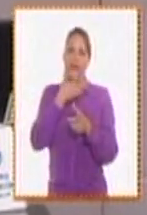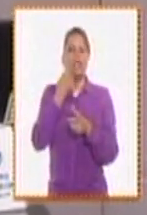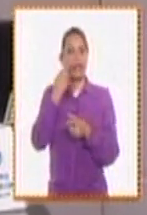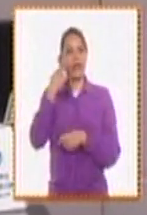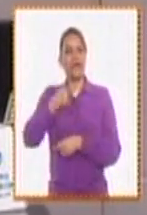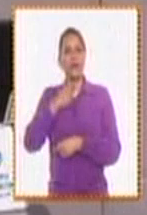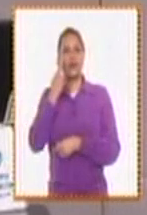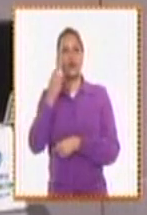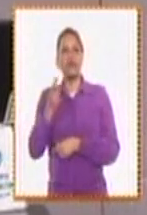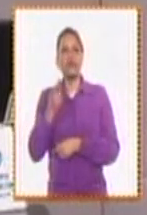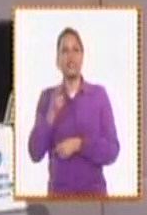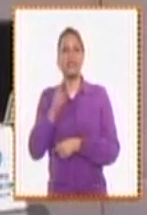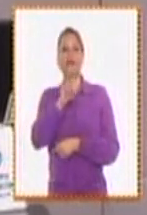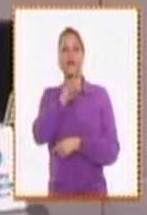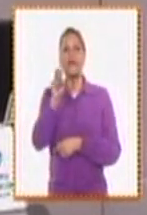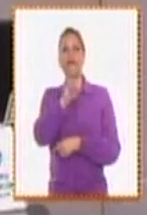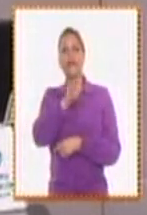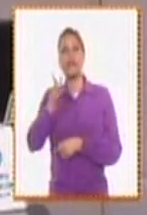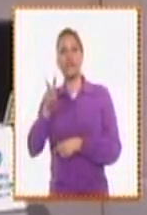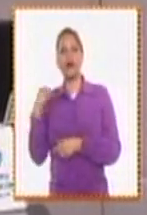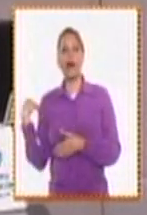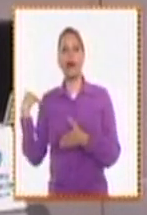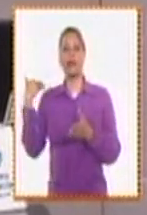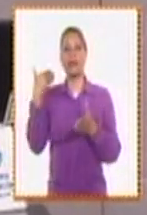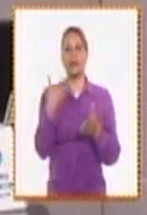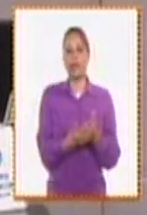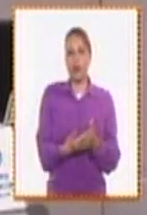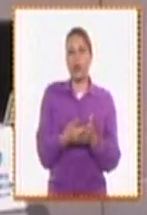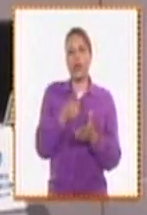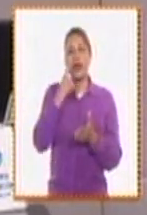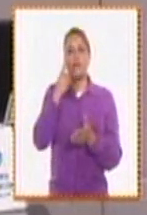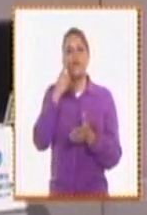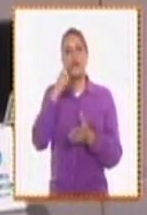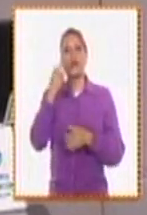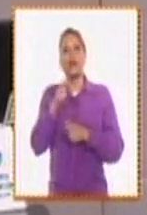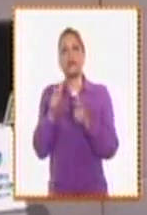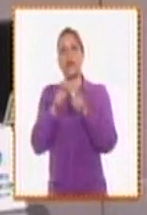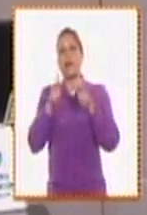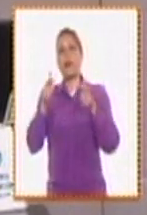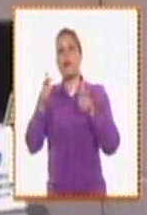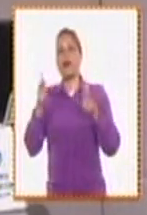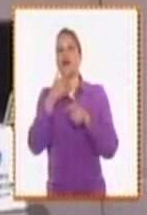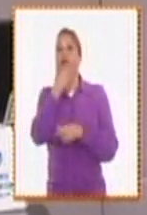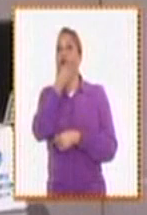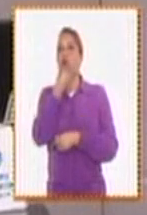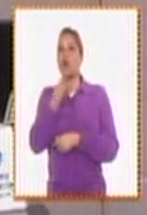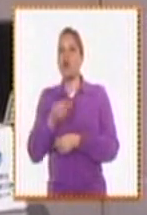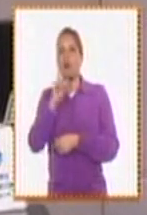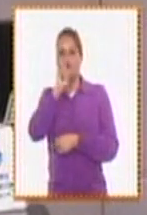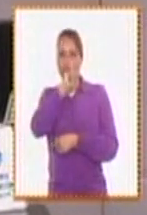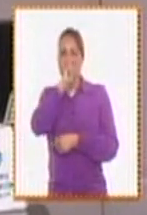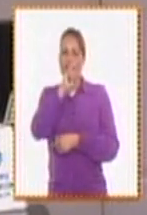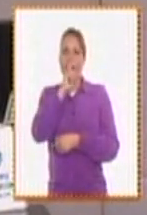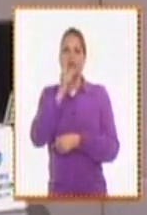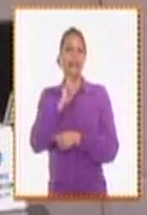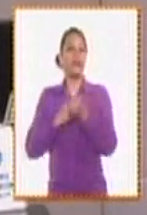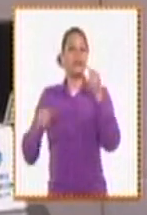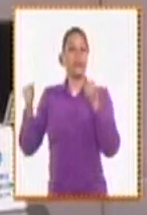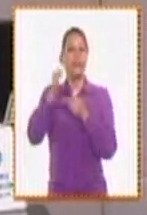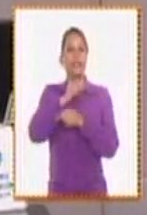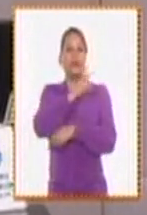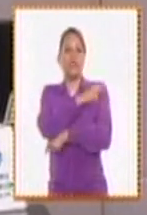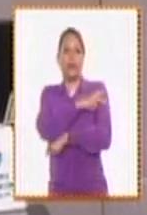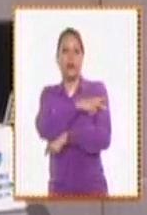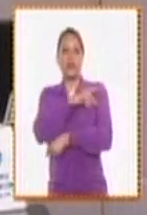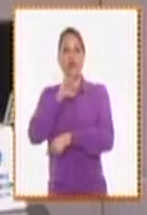del 2022 hacia acá ha habido un incremento de participación de nuestros estudiantes, sobre todo secundaria básica, 9º